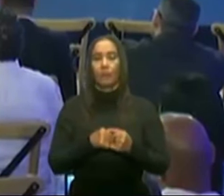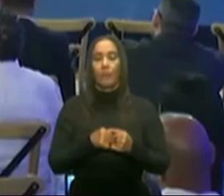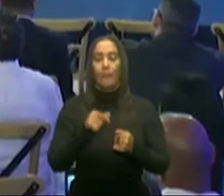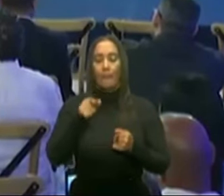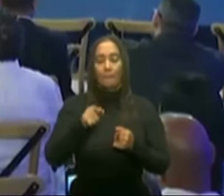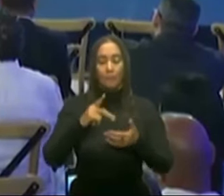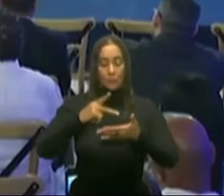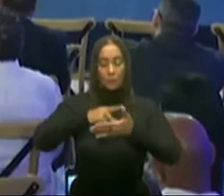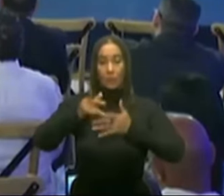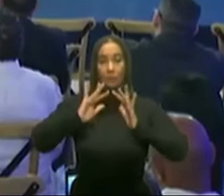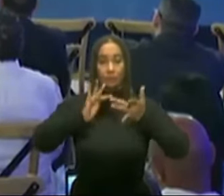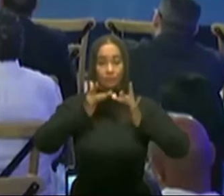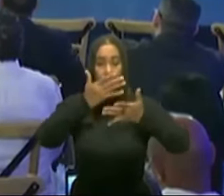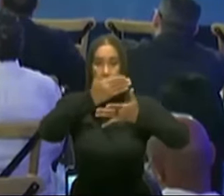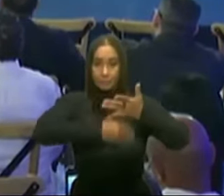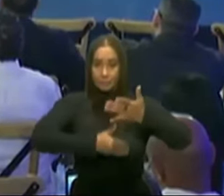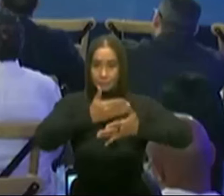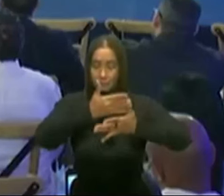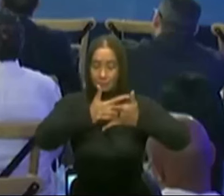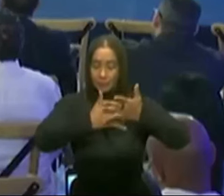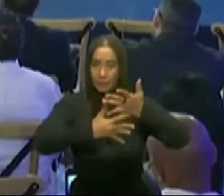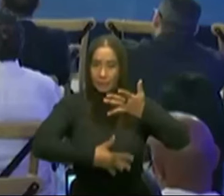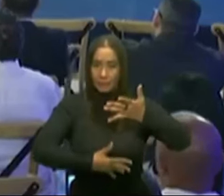una plataforma digital